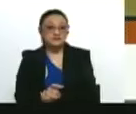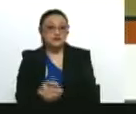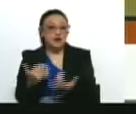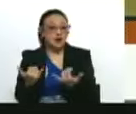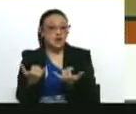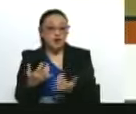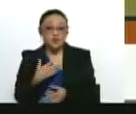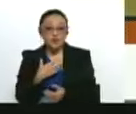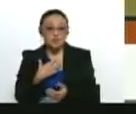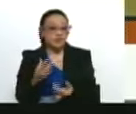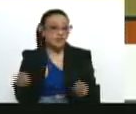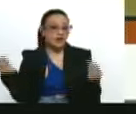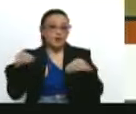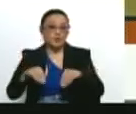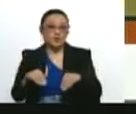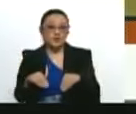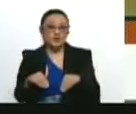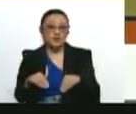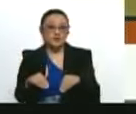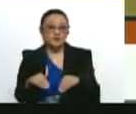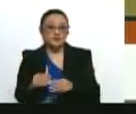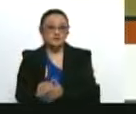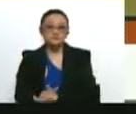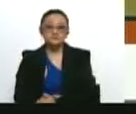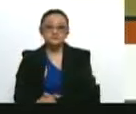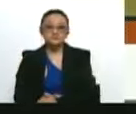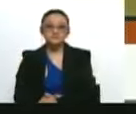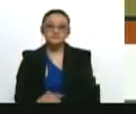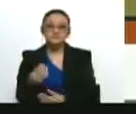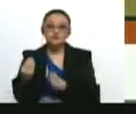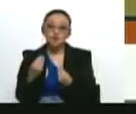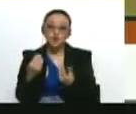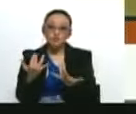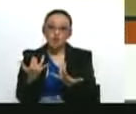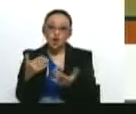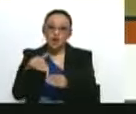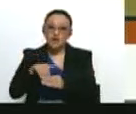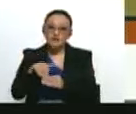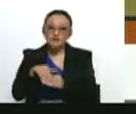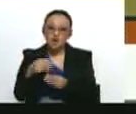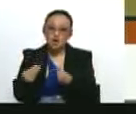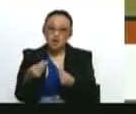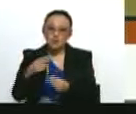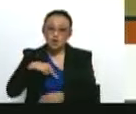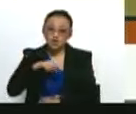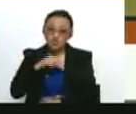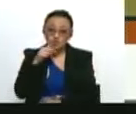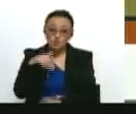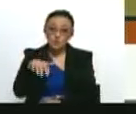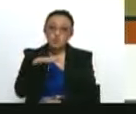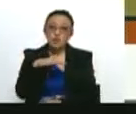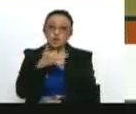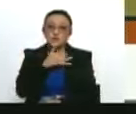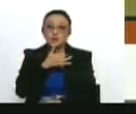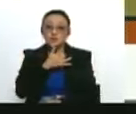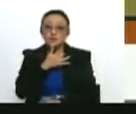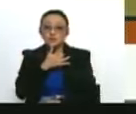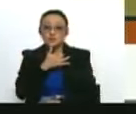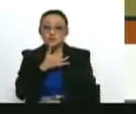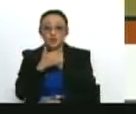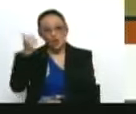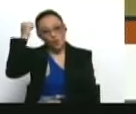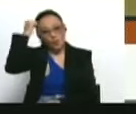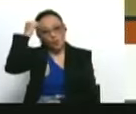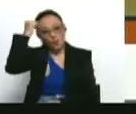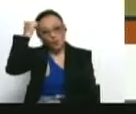no se han podido poner de acuerdo cómo van a enfrentar una elección. Nosotros, el pueblo de a pie, los brutos